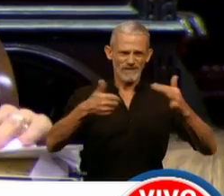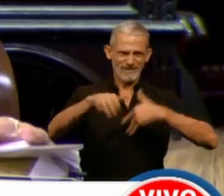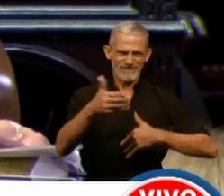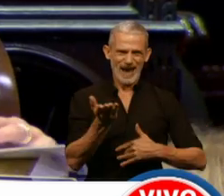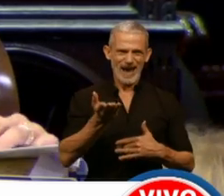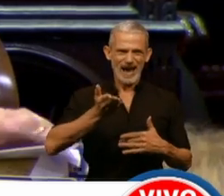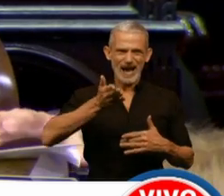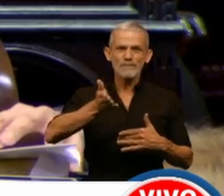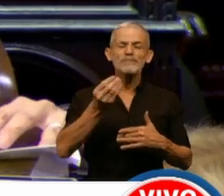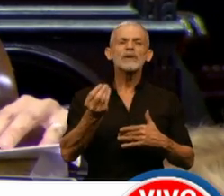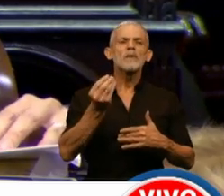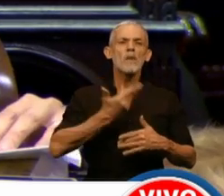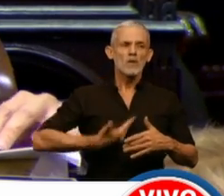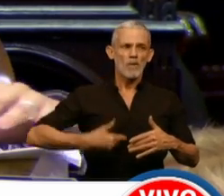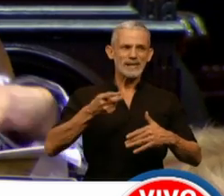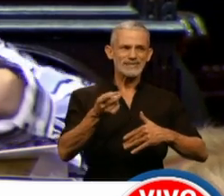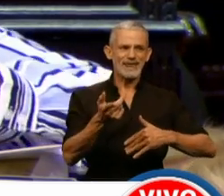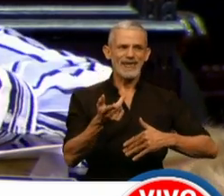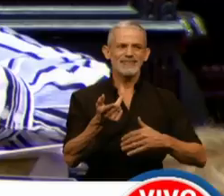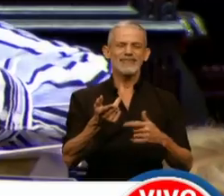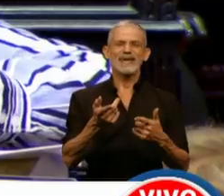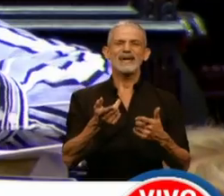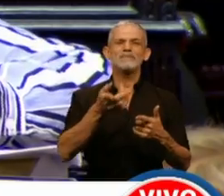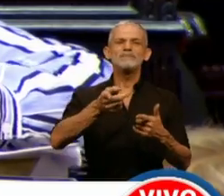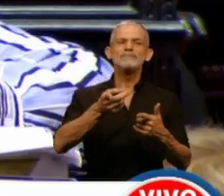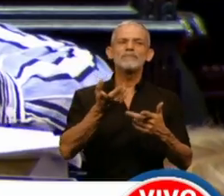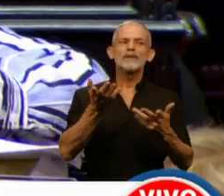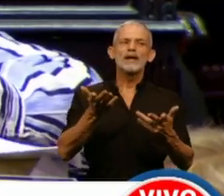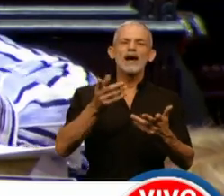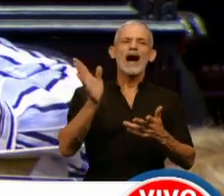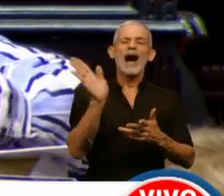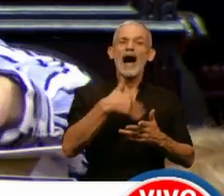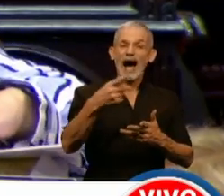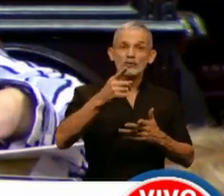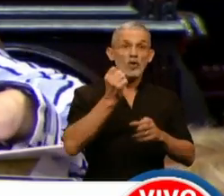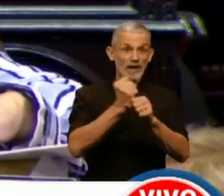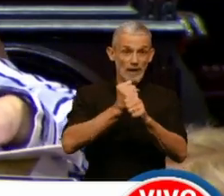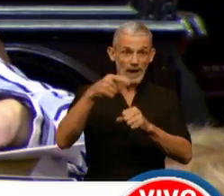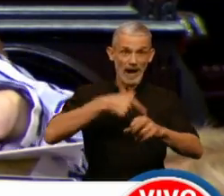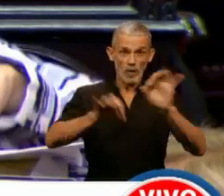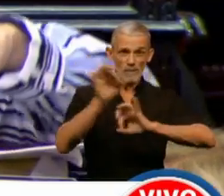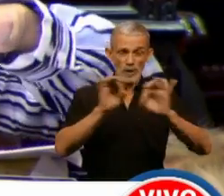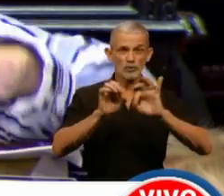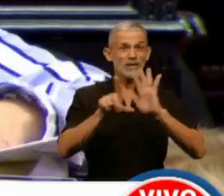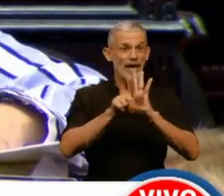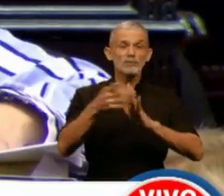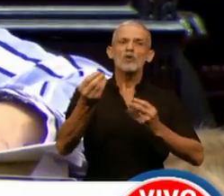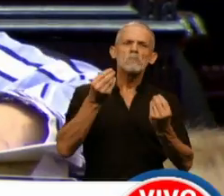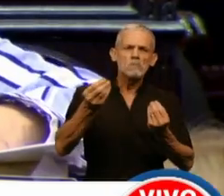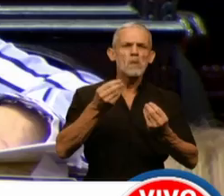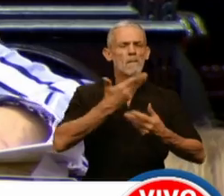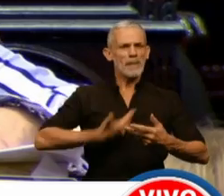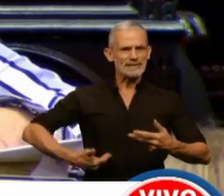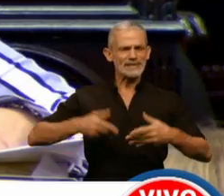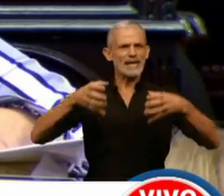señor presidente yo quiero agradecer a todos a todas las que trabajaron en este proyecto al presidente del bloque que se